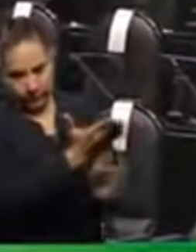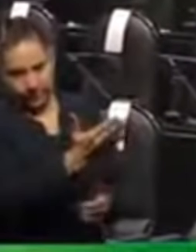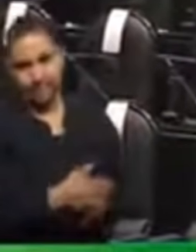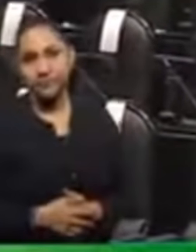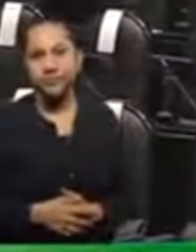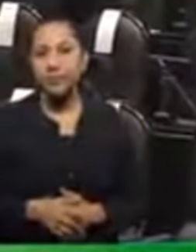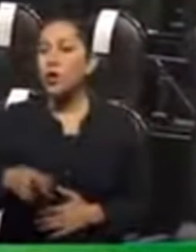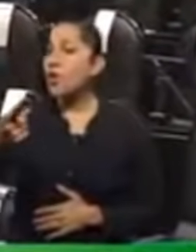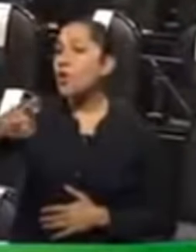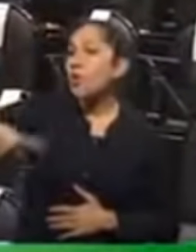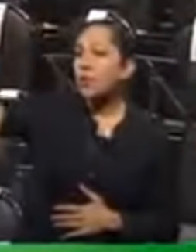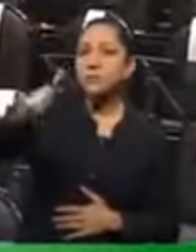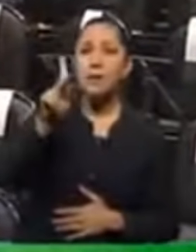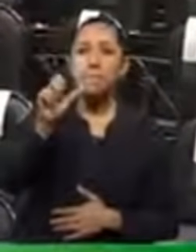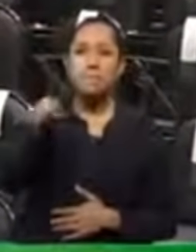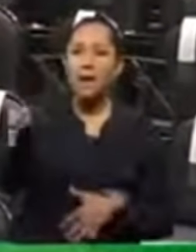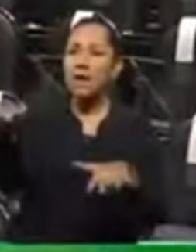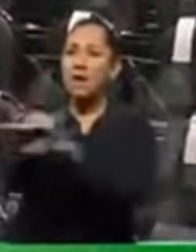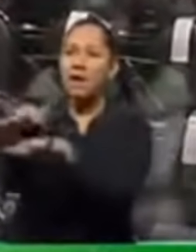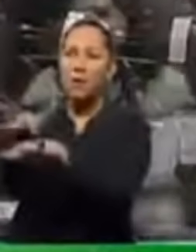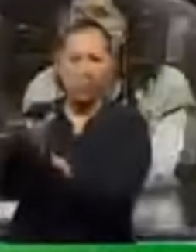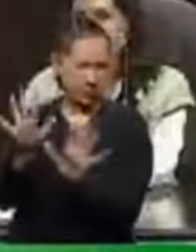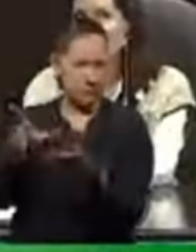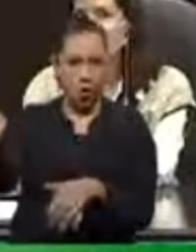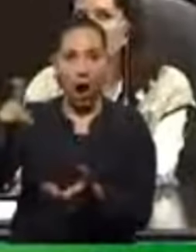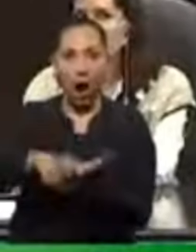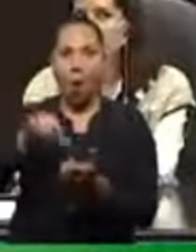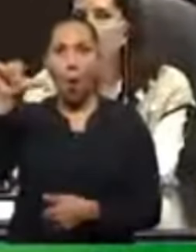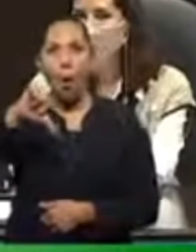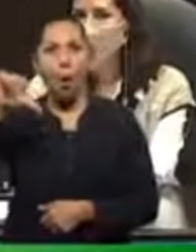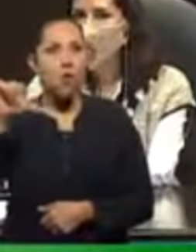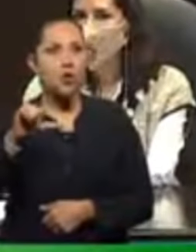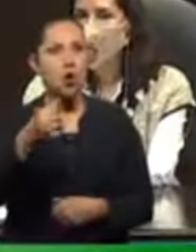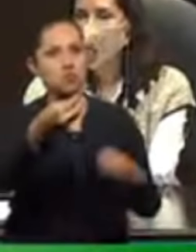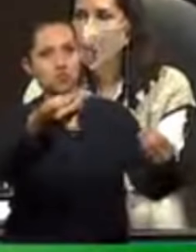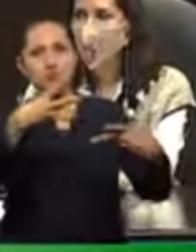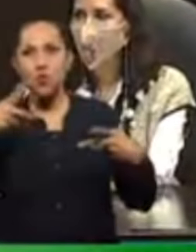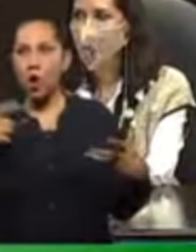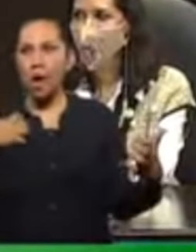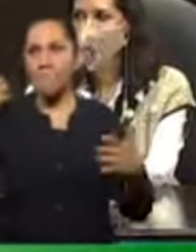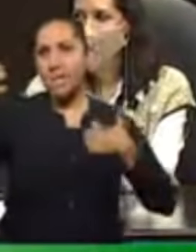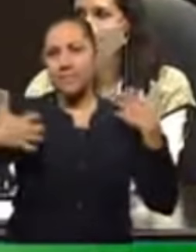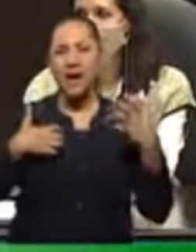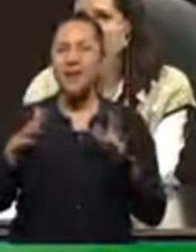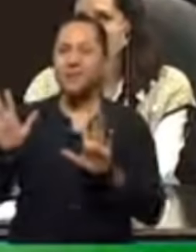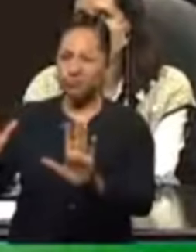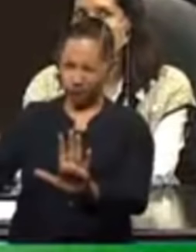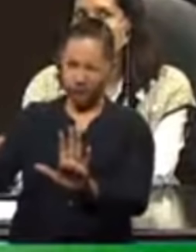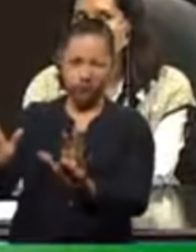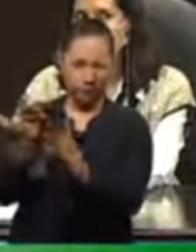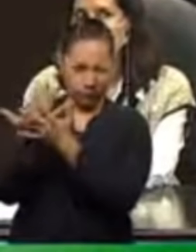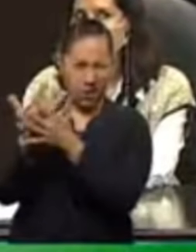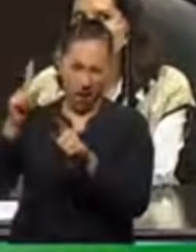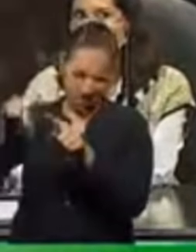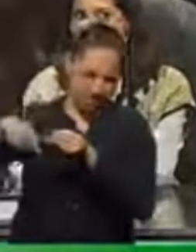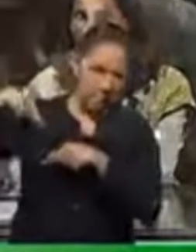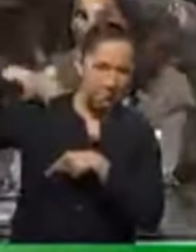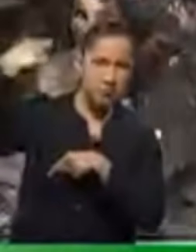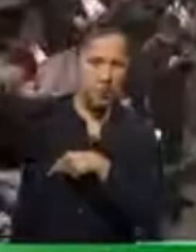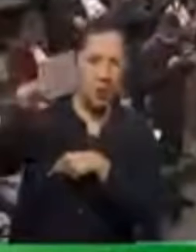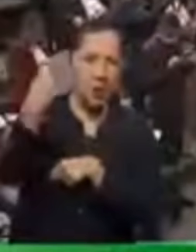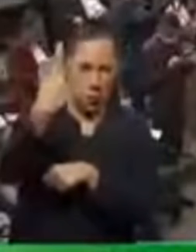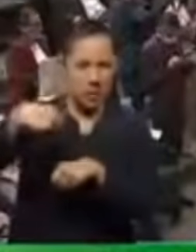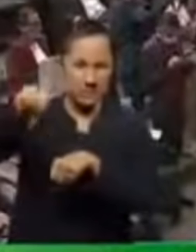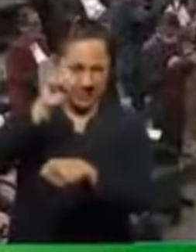Paniaguados, hoy no les toca su medicina. No sean golosos. Esperen su turno la próxima semana, que con